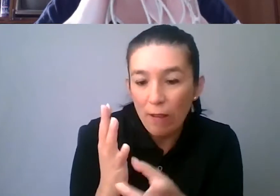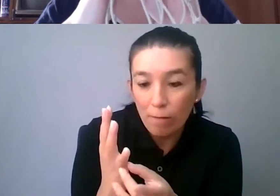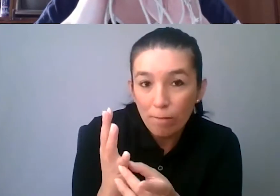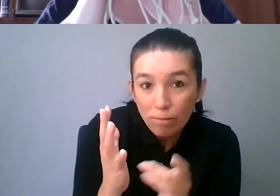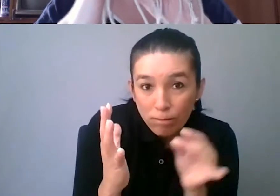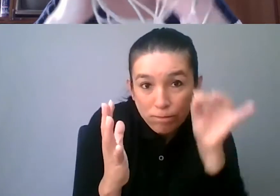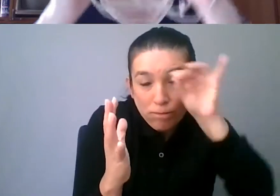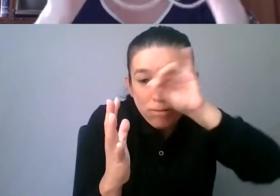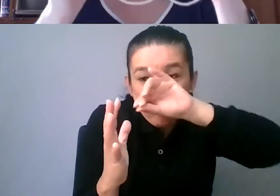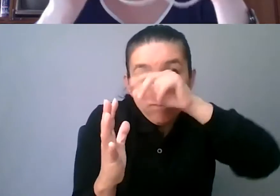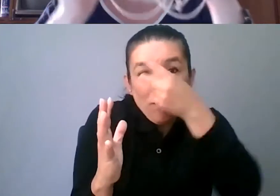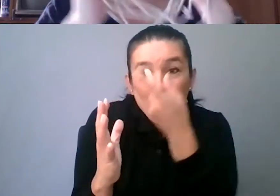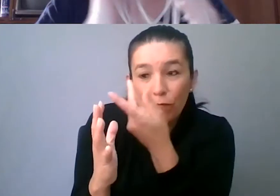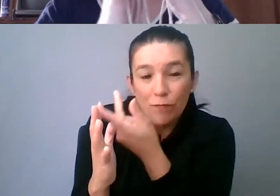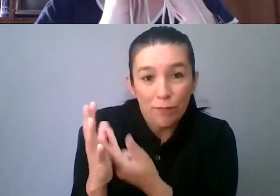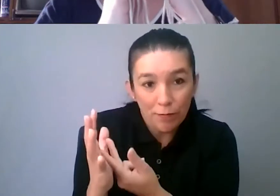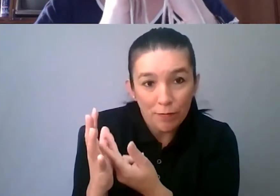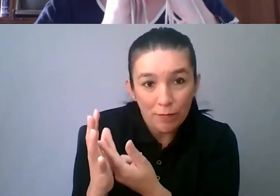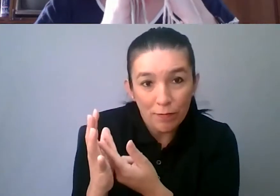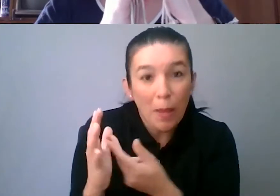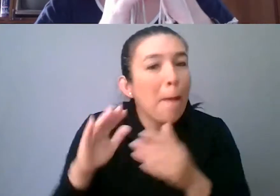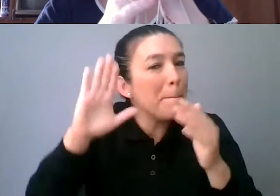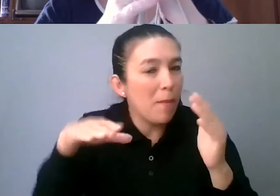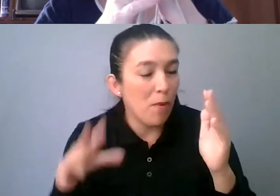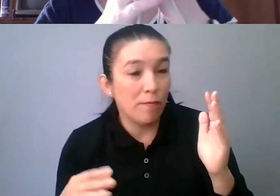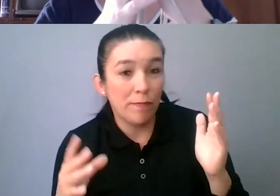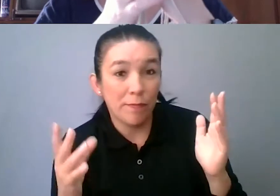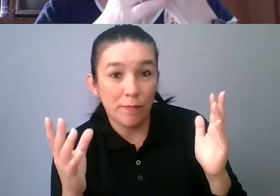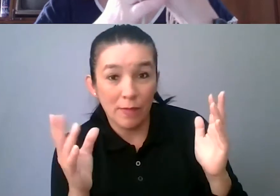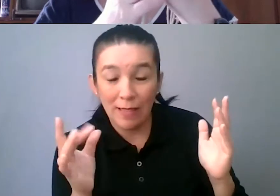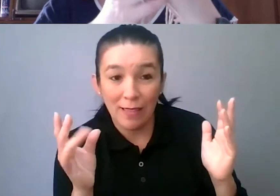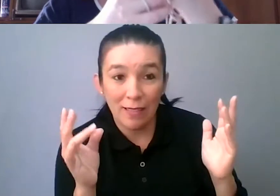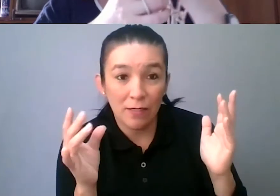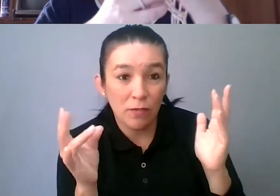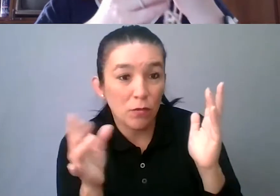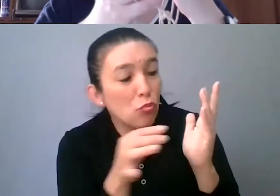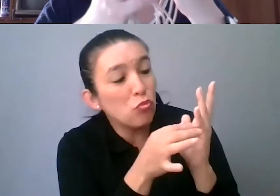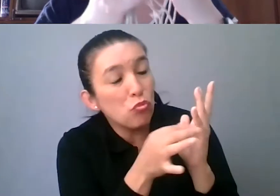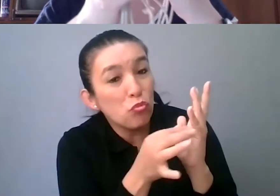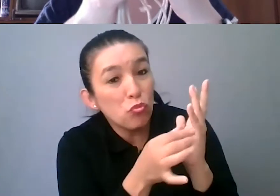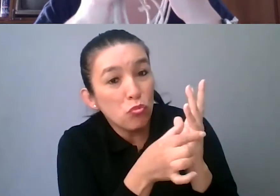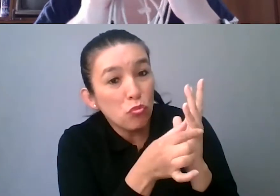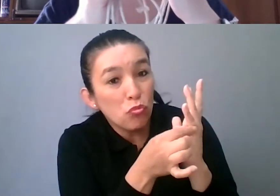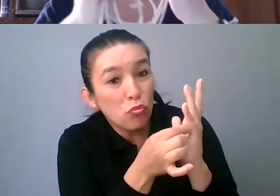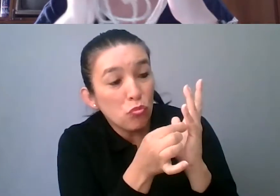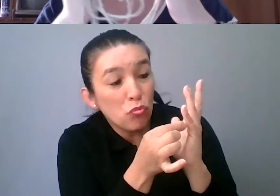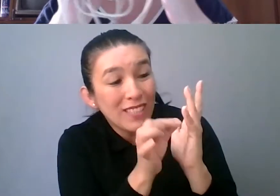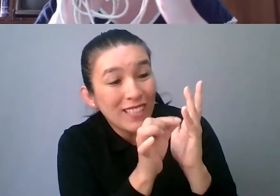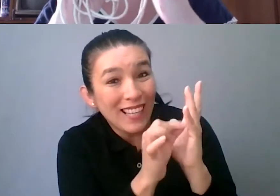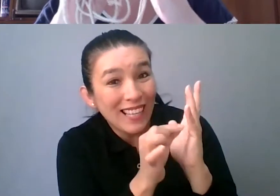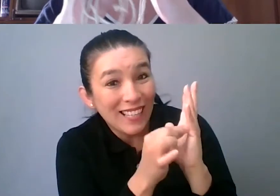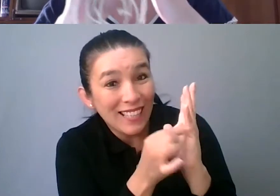Y repito al otro lado. Con pinza derecha, tomo las dos cuerdas del meñique